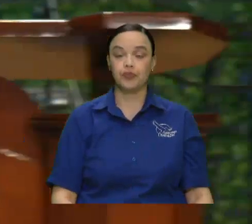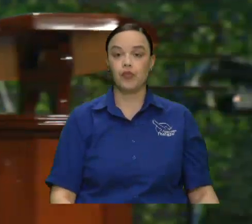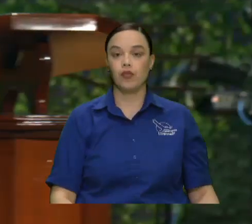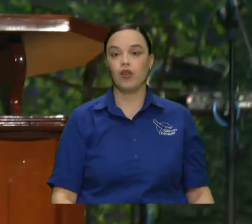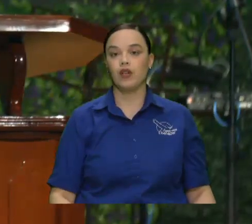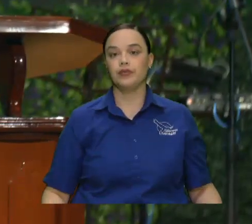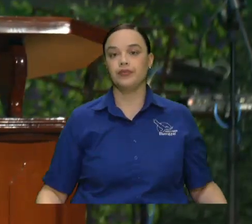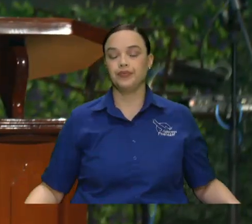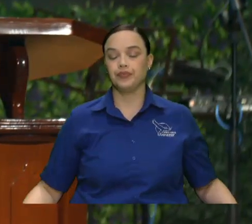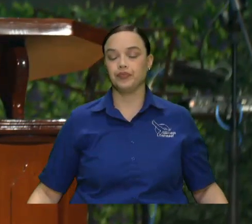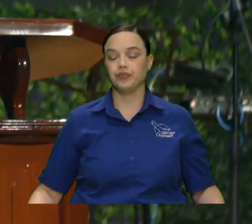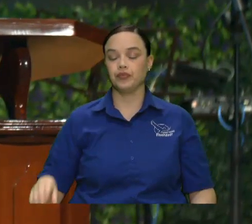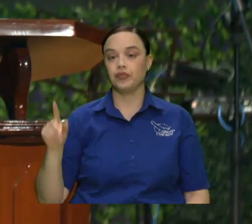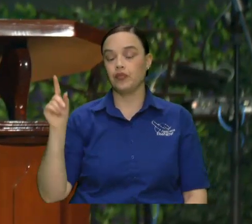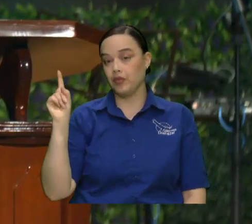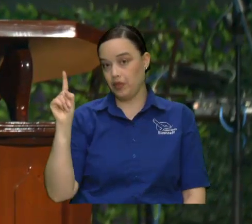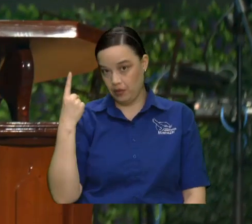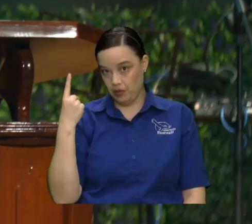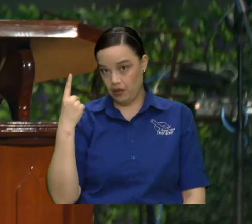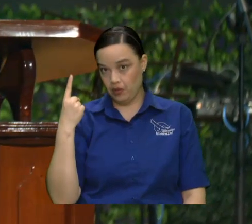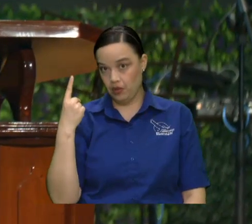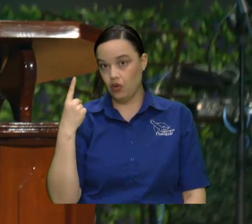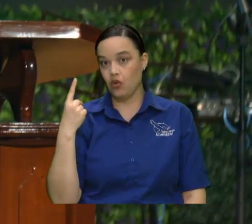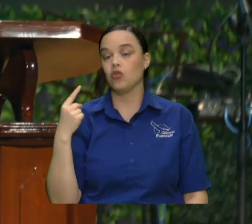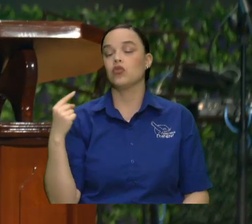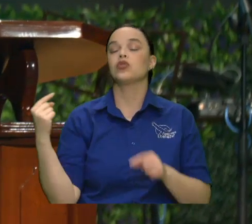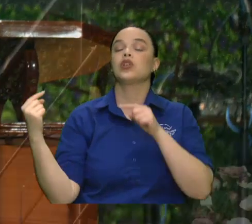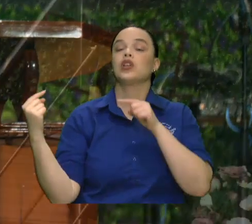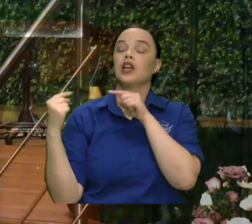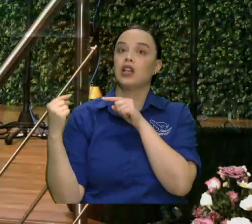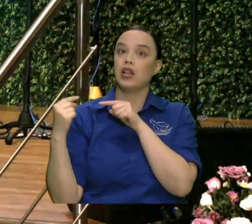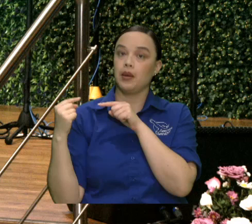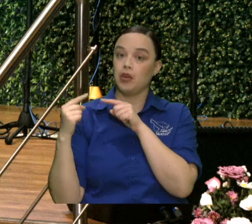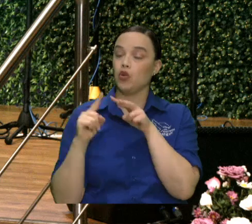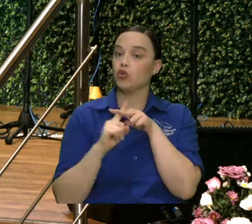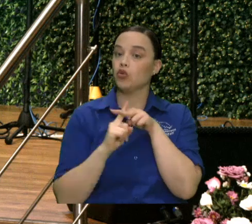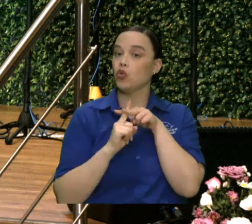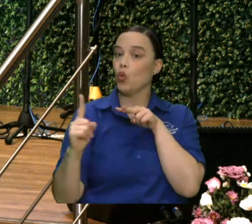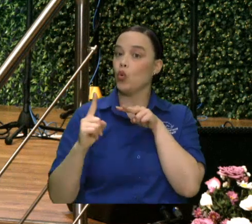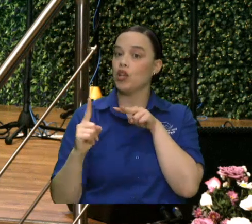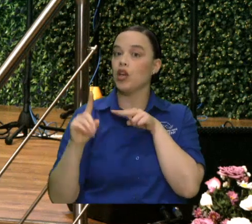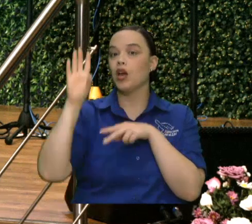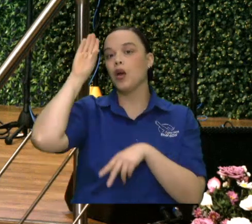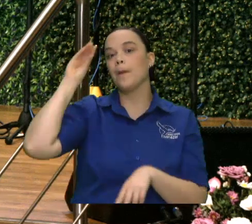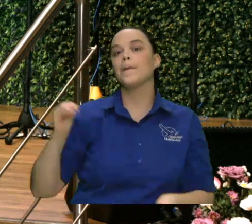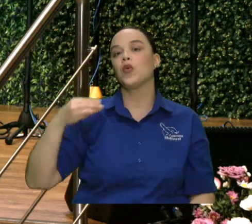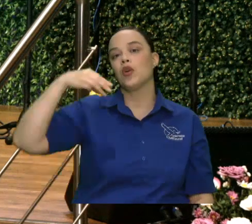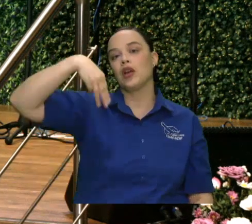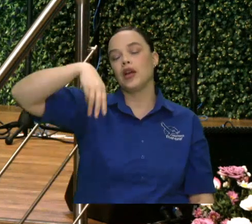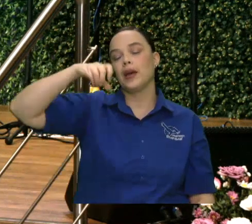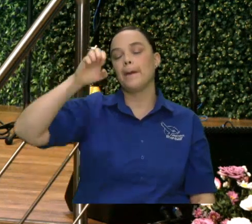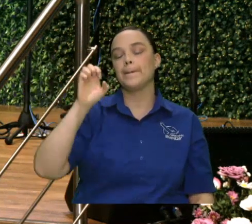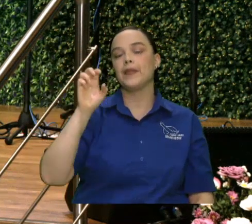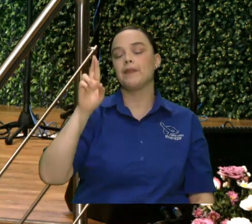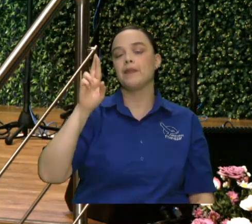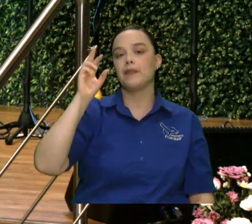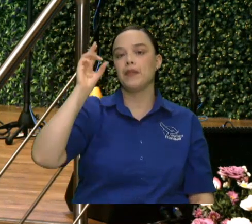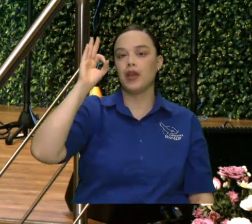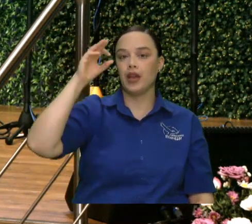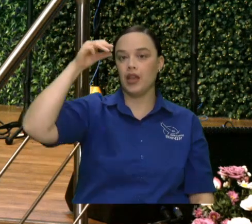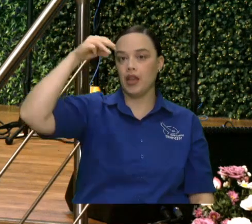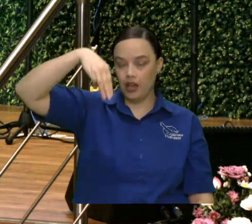en primer lugar estos enemigos huyen porque mero que es a donde ellos llegaron el pueblo israel